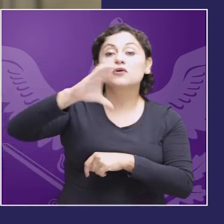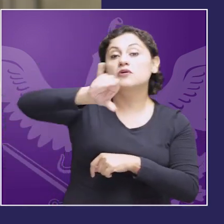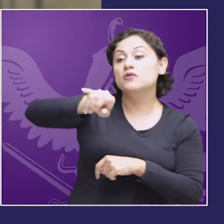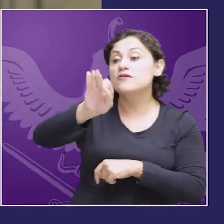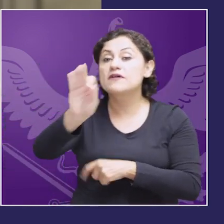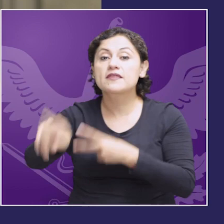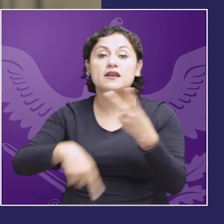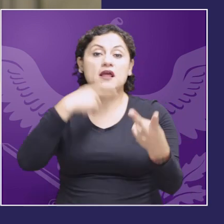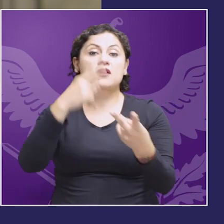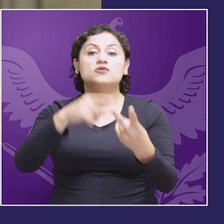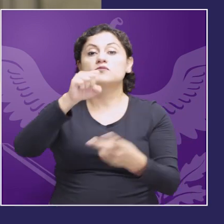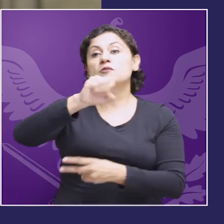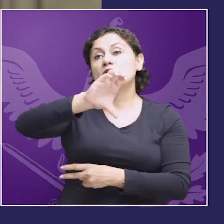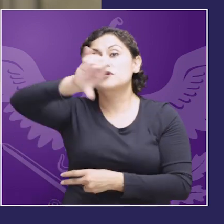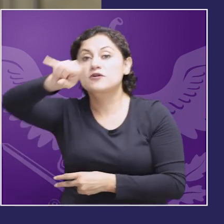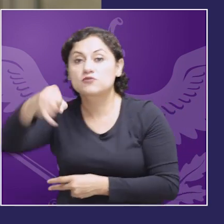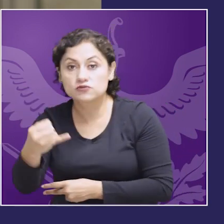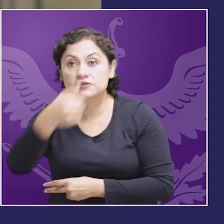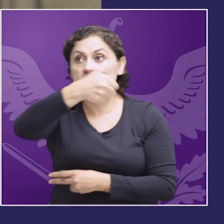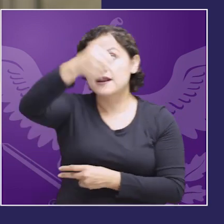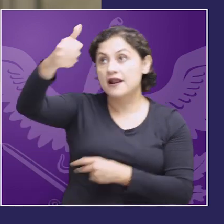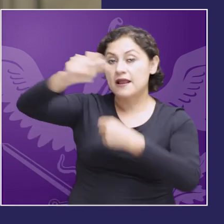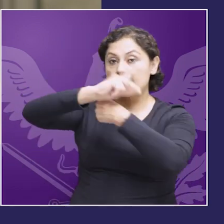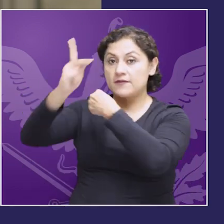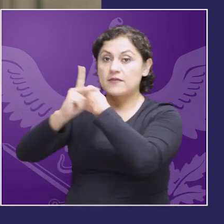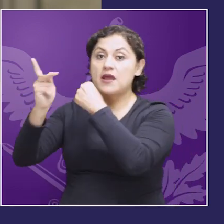judicatura, y se define como una estructura de cooperación,